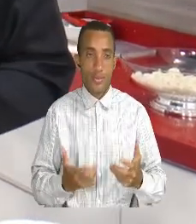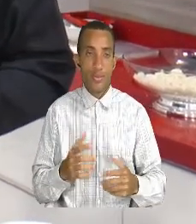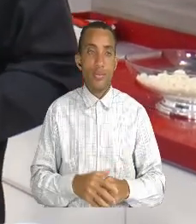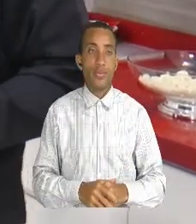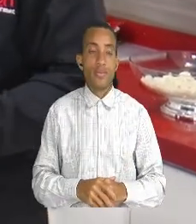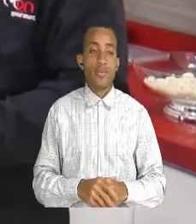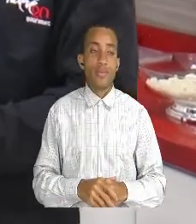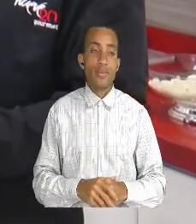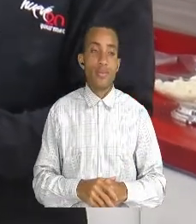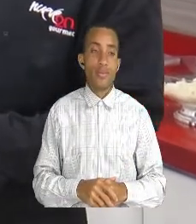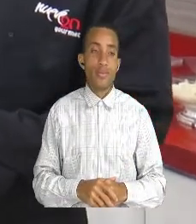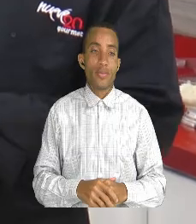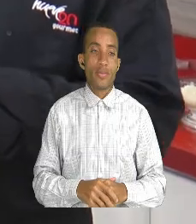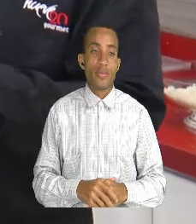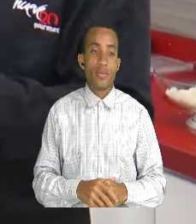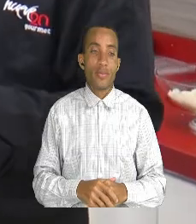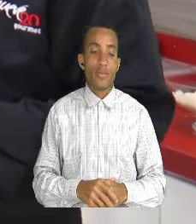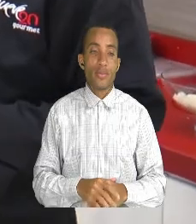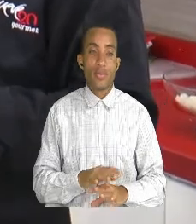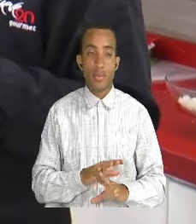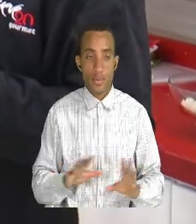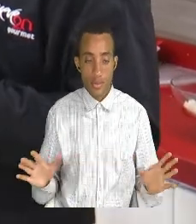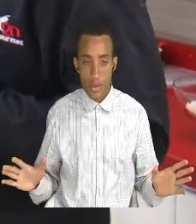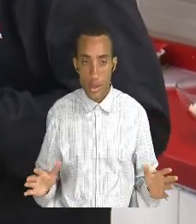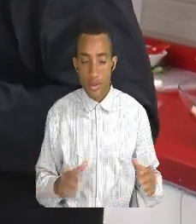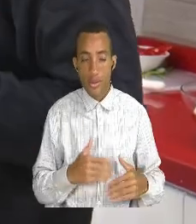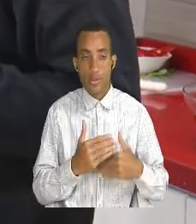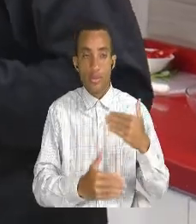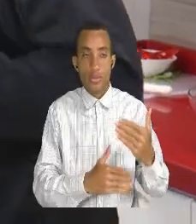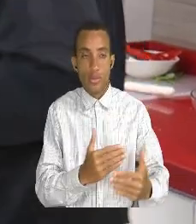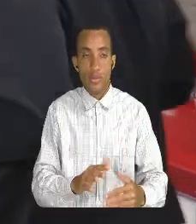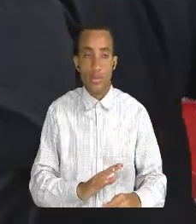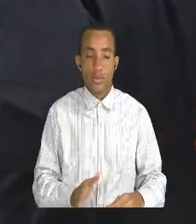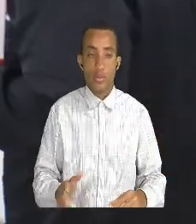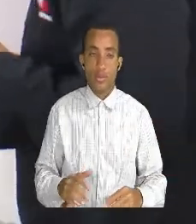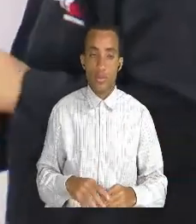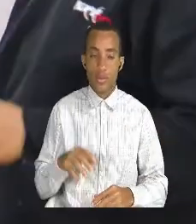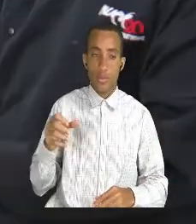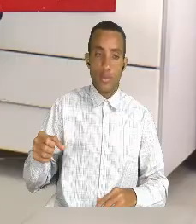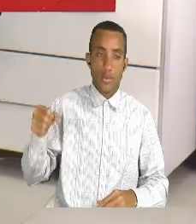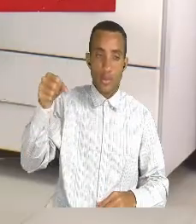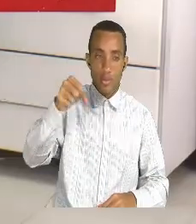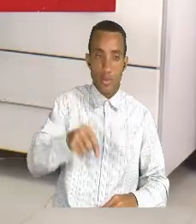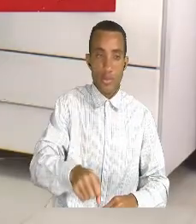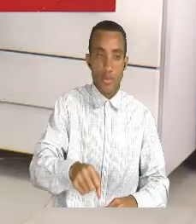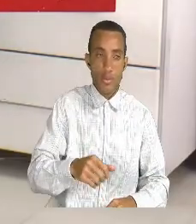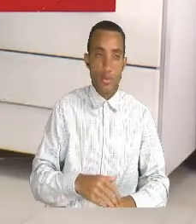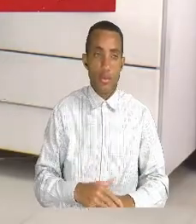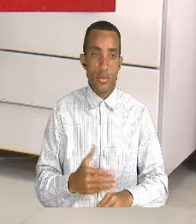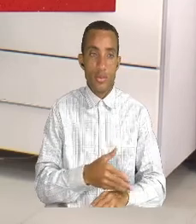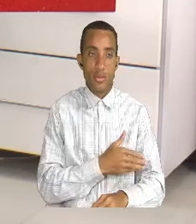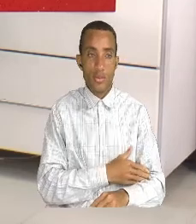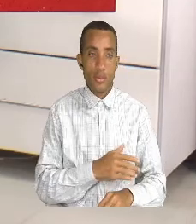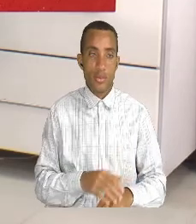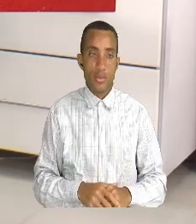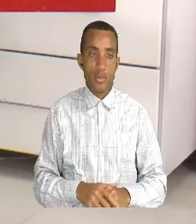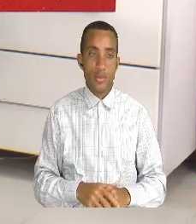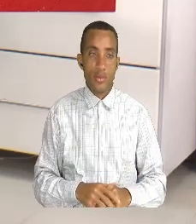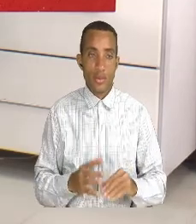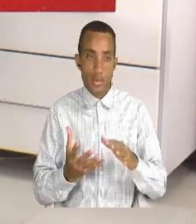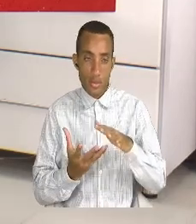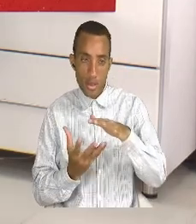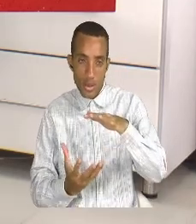ahora bien. Sí, Will. Bueno, mi Roche, entonces ya tenemos ese proceso. Aquí voy a buscar nuestra tapa. Ajá. Y antes de esto, voy a bajarle un poquito